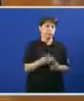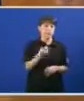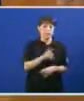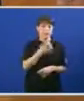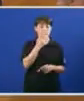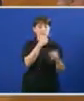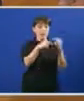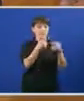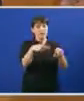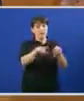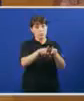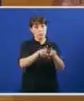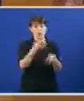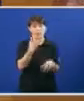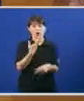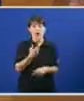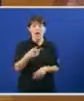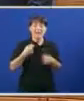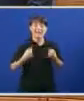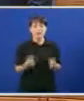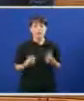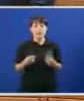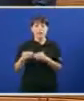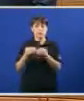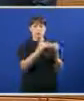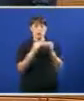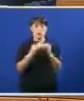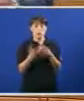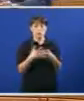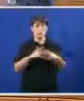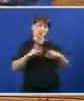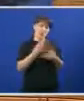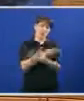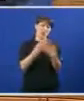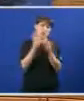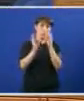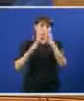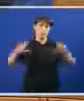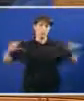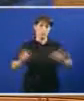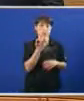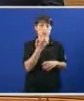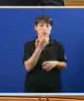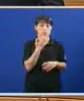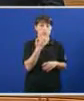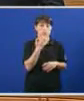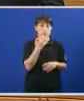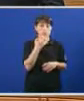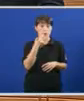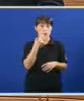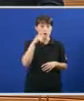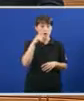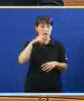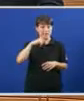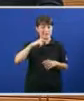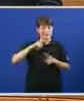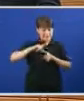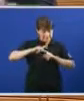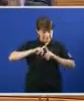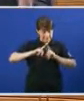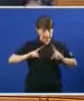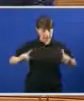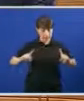que tuveron que disminuir os gastos comuns tamén disminuíron un 18%. Pero, señoría, hai un dato que engloba todo. A pobreza, señoría, neste